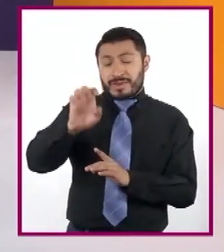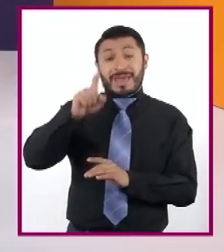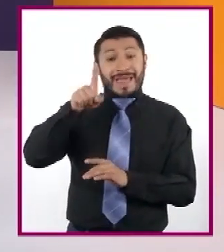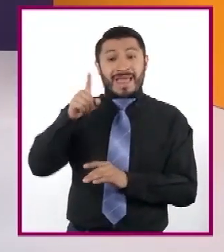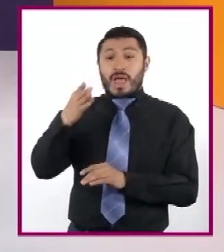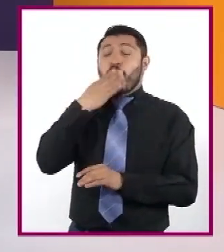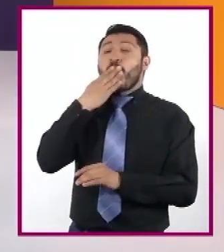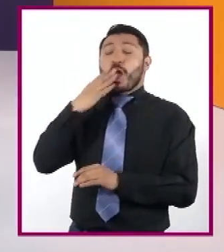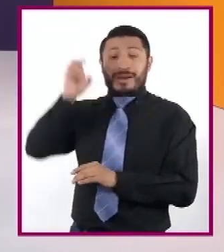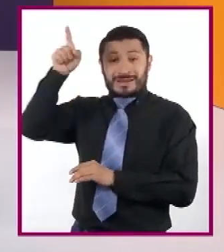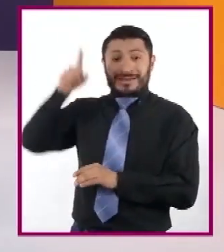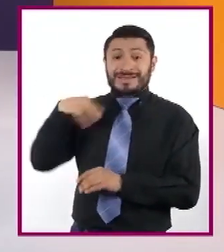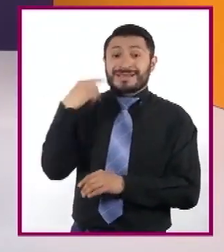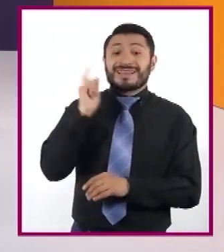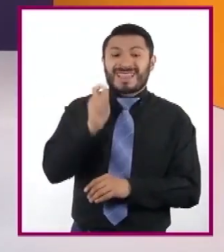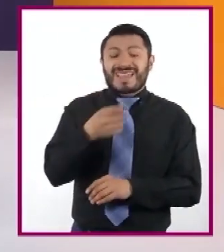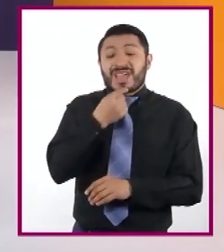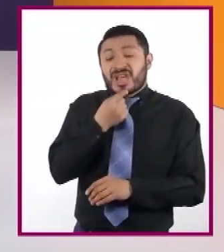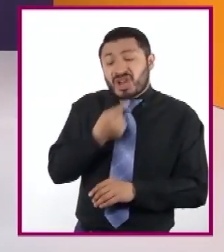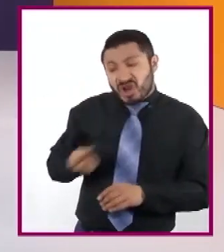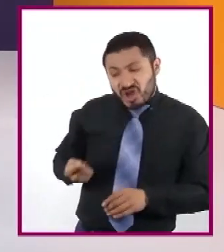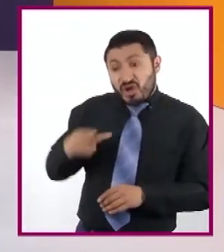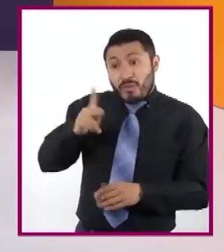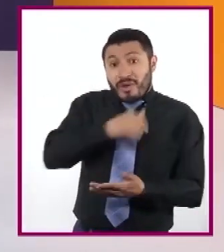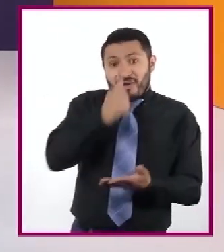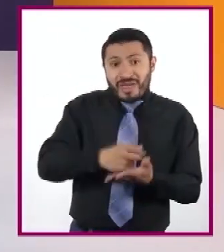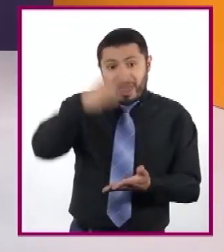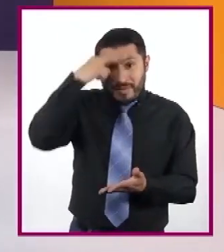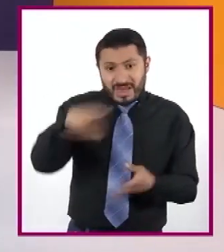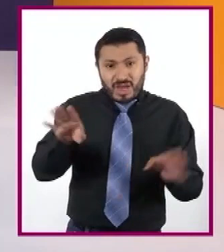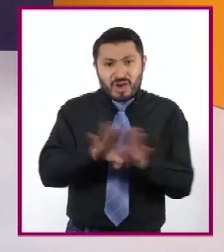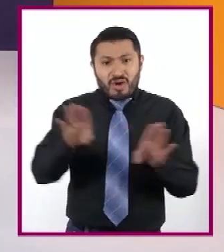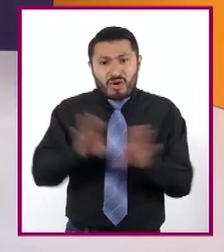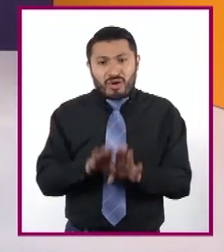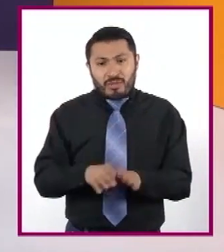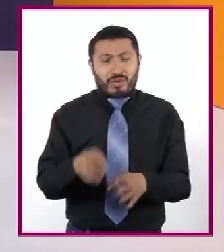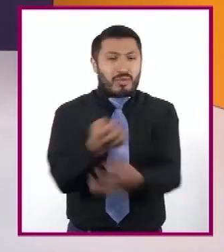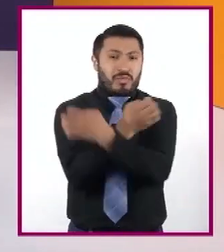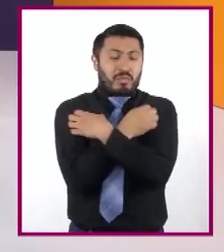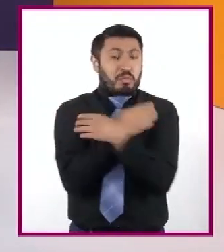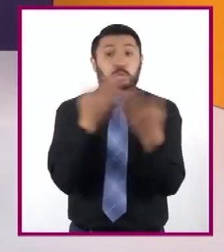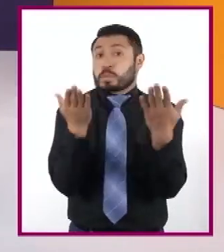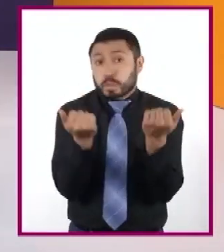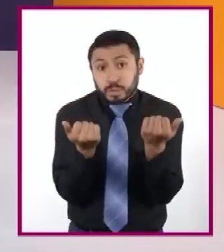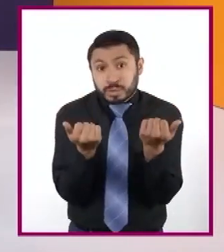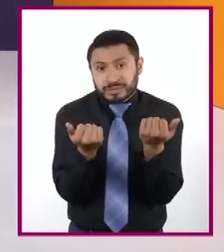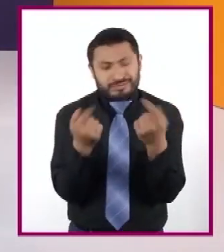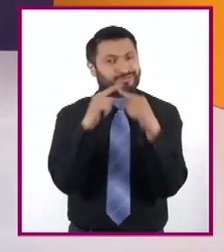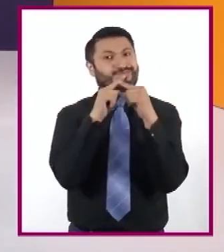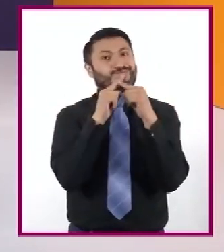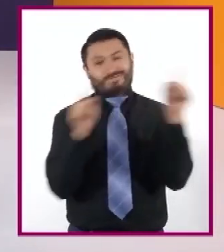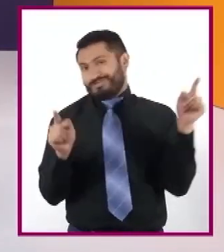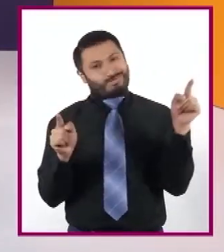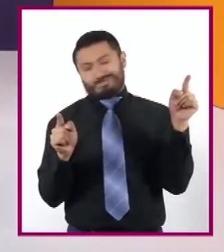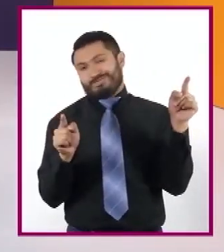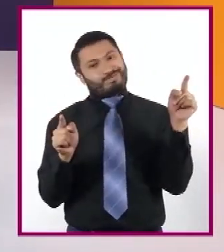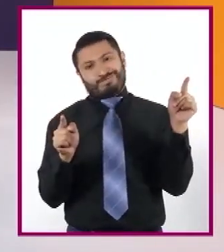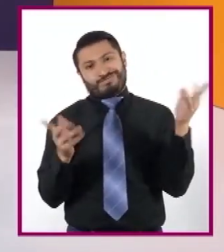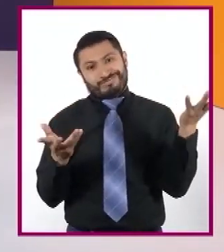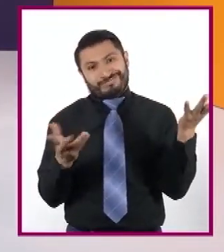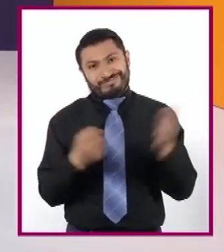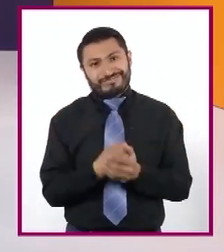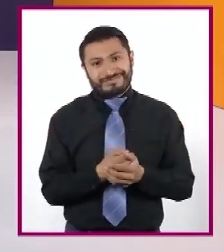significa niño, pero en la Ciudad de México refiere a alguien sin educación. Nada que ver un sentido con el